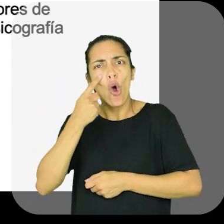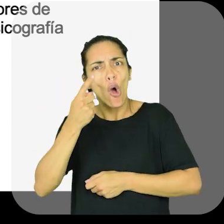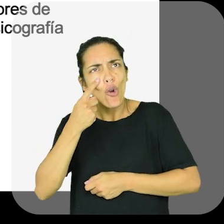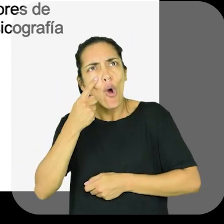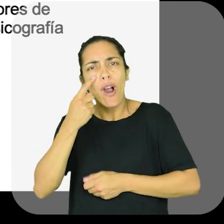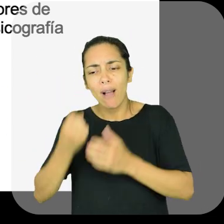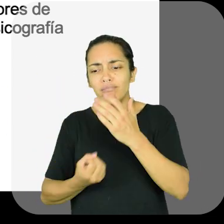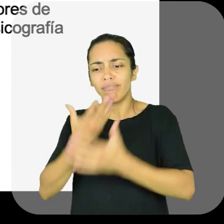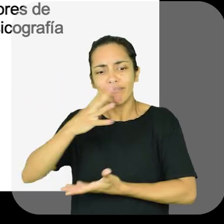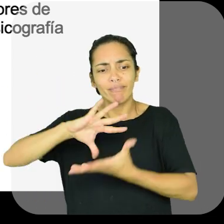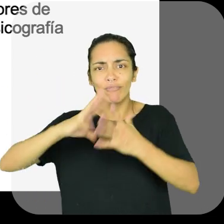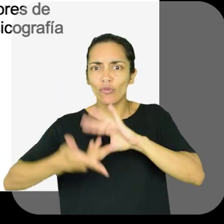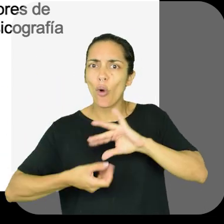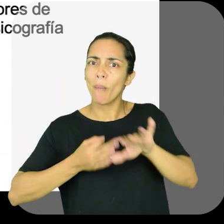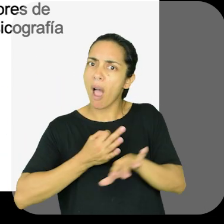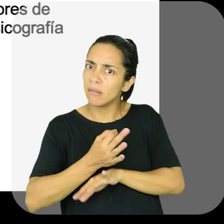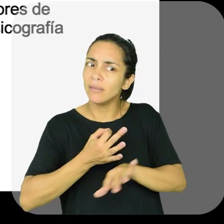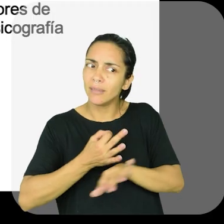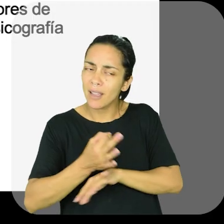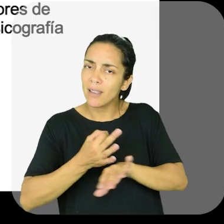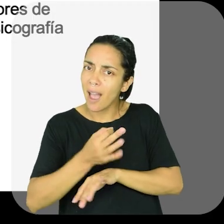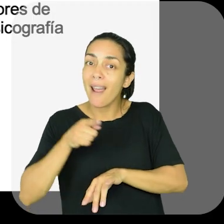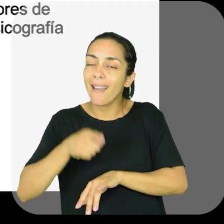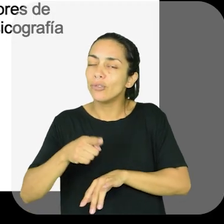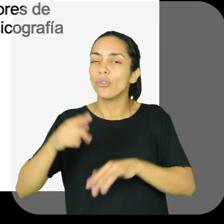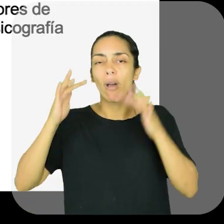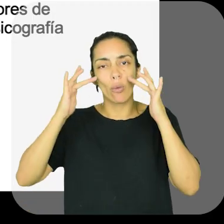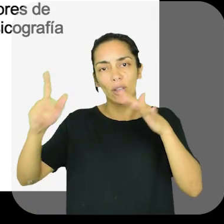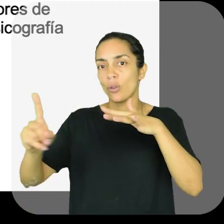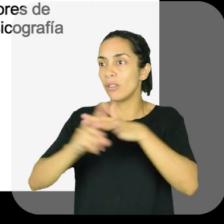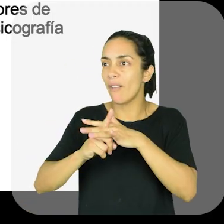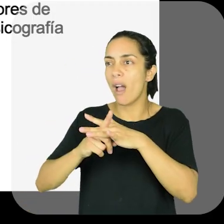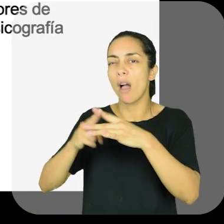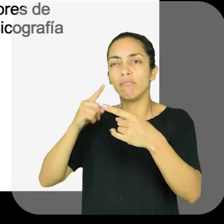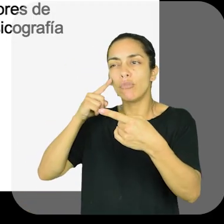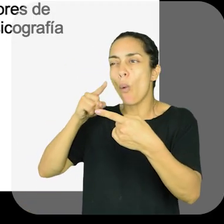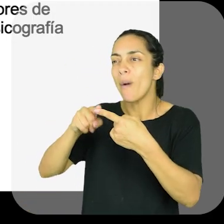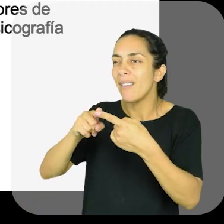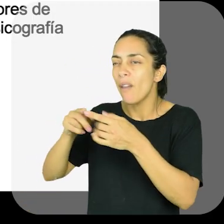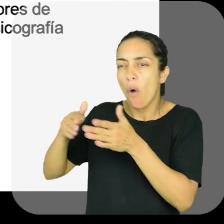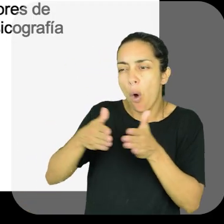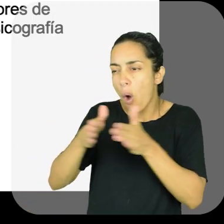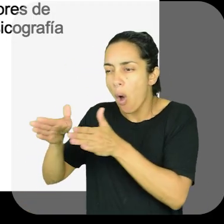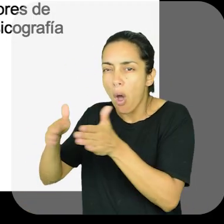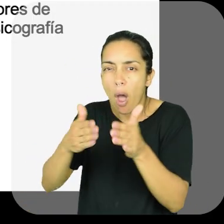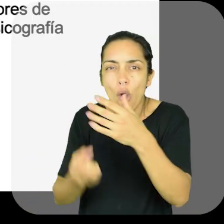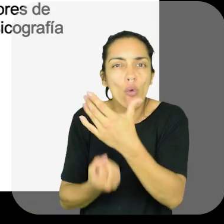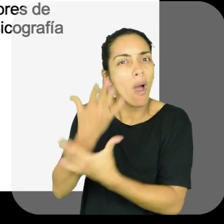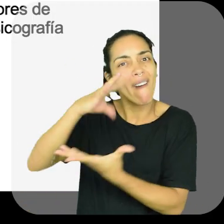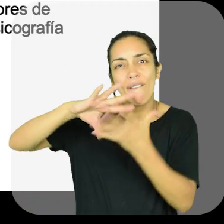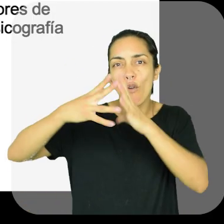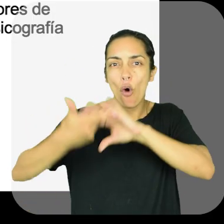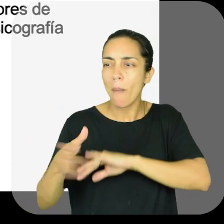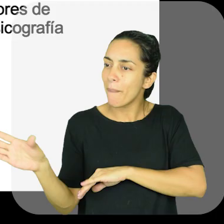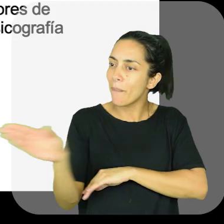formas de enseñar. Siempre se va a tratar de eso en la educación inclusiva, buscar otros caminos, otras formas posibles para